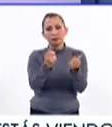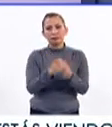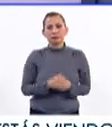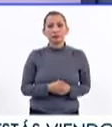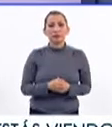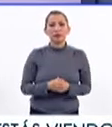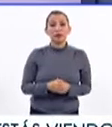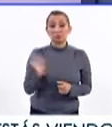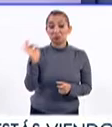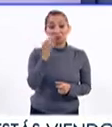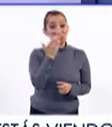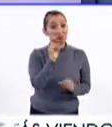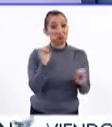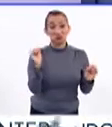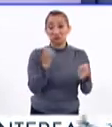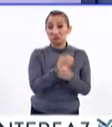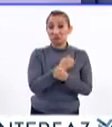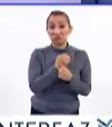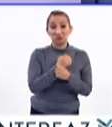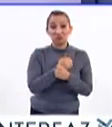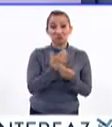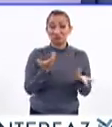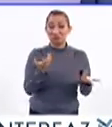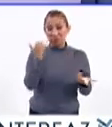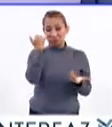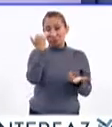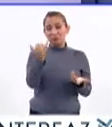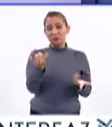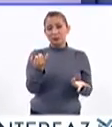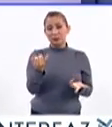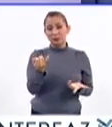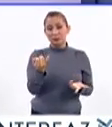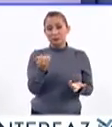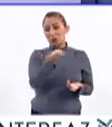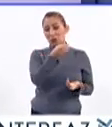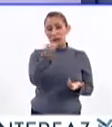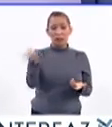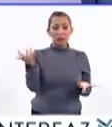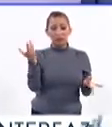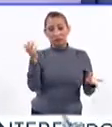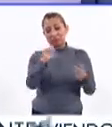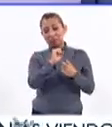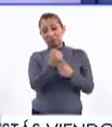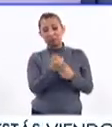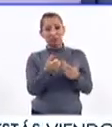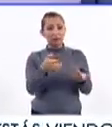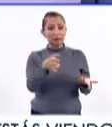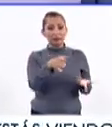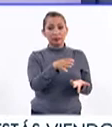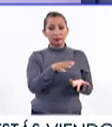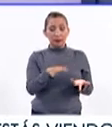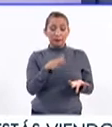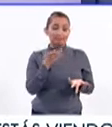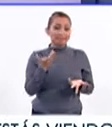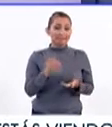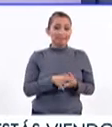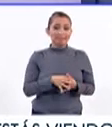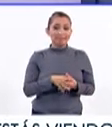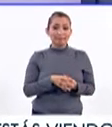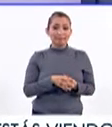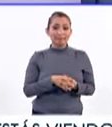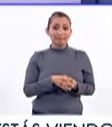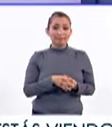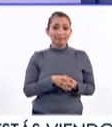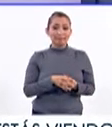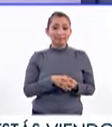calidad, ya que sin la educación, Ana Cristina, pues cualquier tipo de circunstancia pues prácticamente